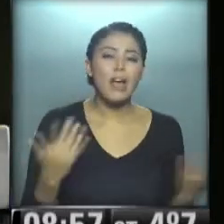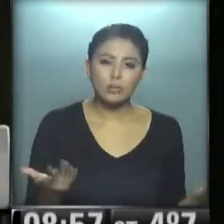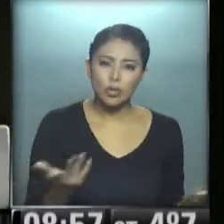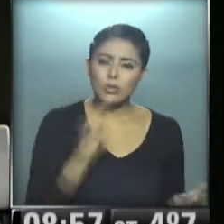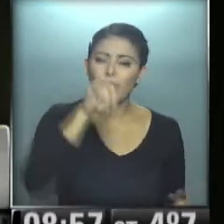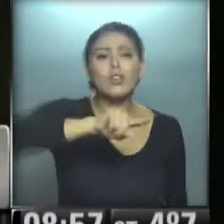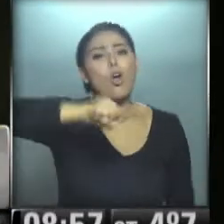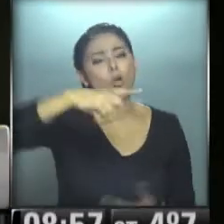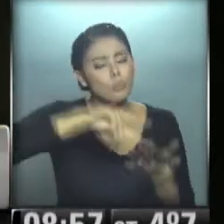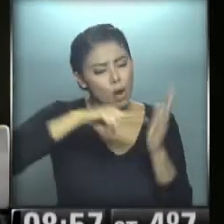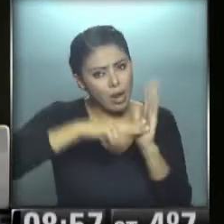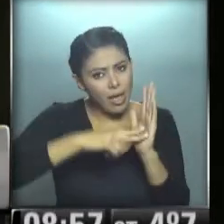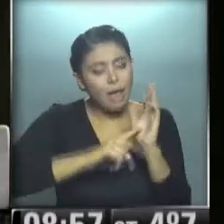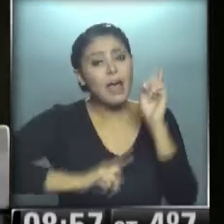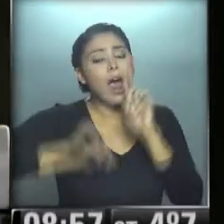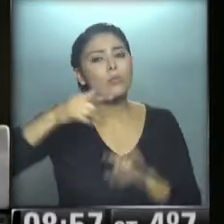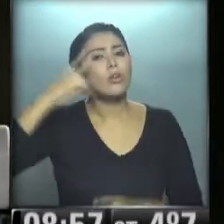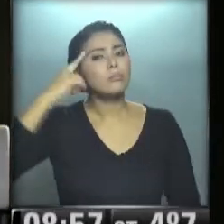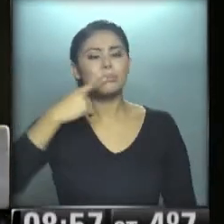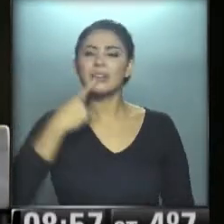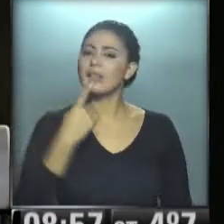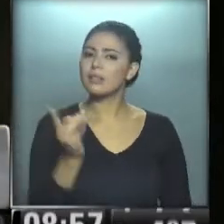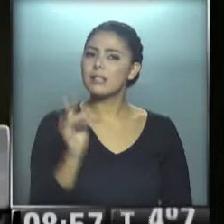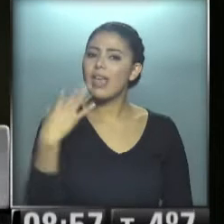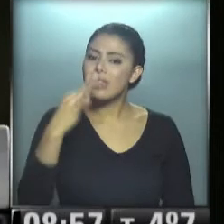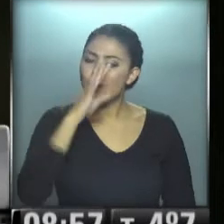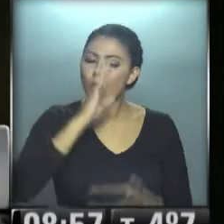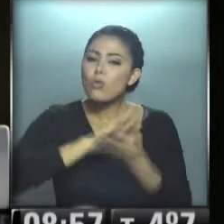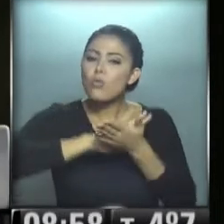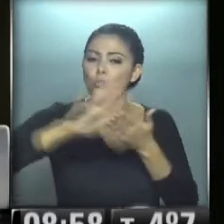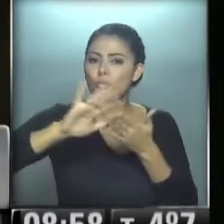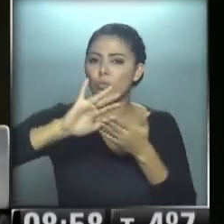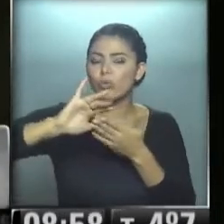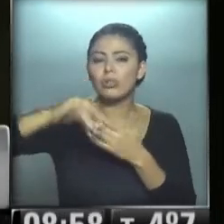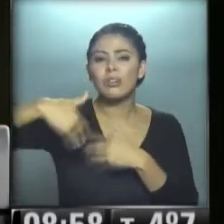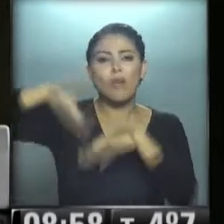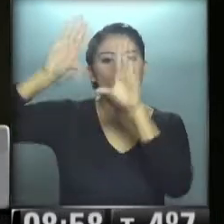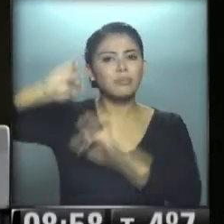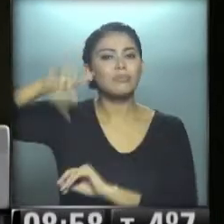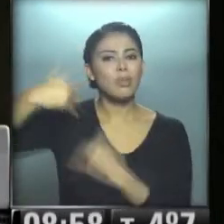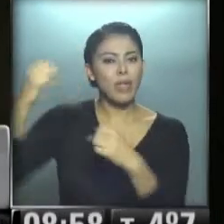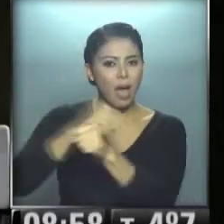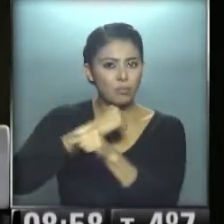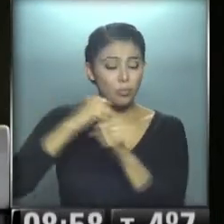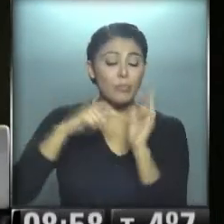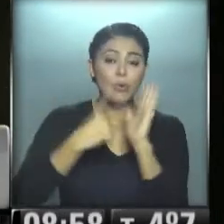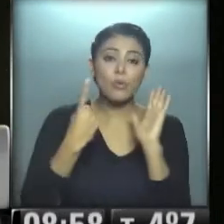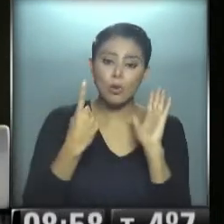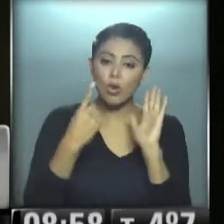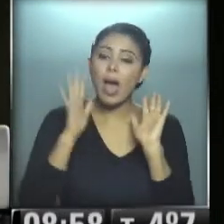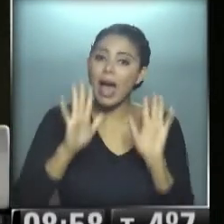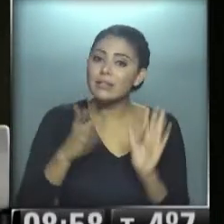provocar otro tipo de conflicto algunos entienden que tiene que tener un nuevo nivel de adhesión muy alto para ser válido pero es la